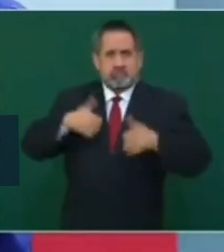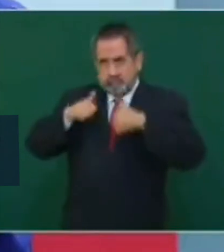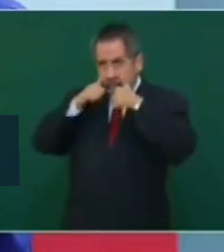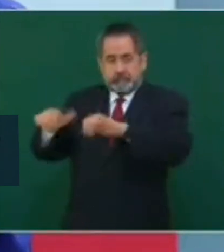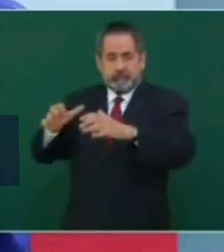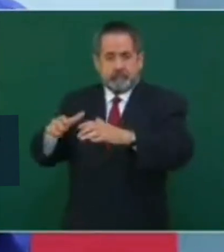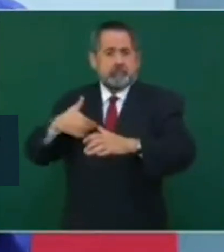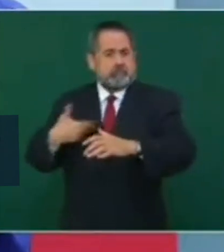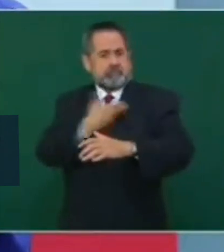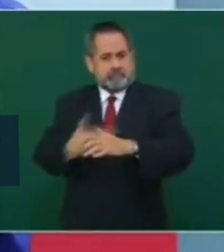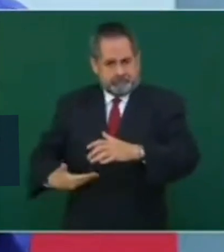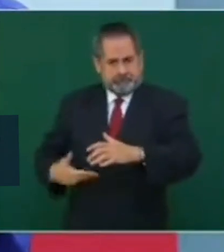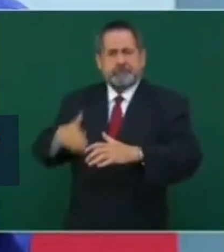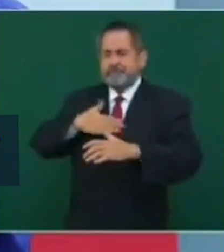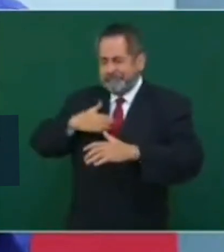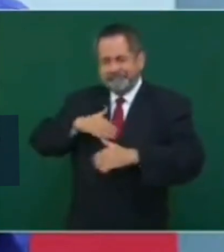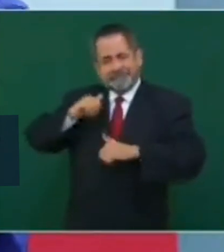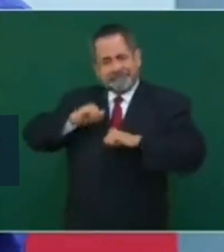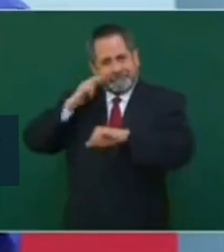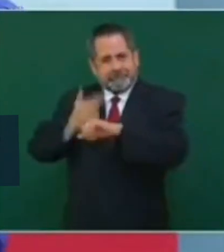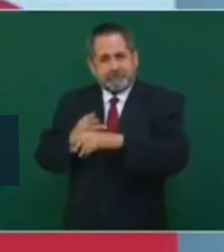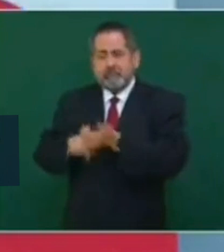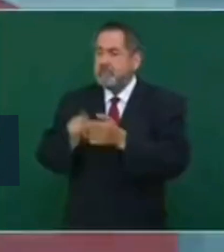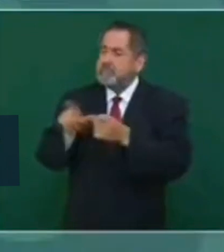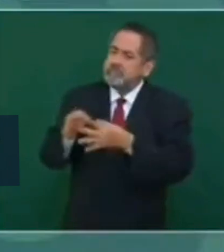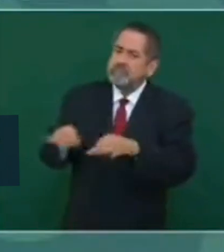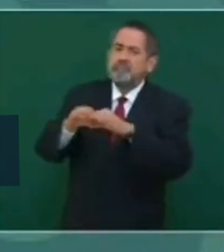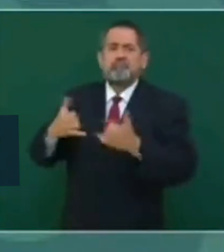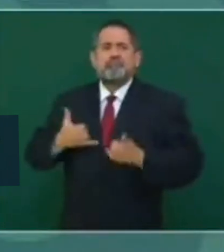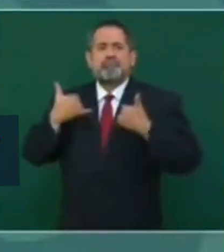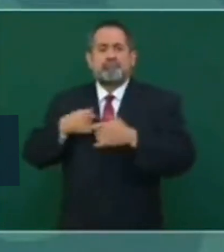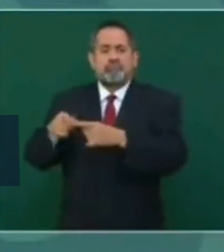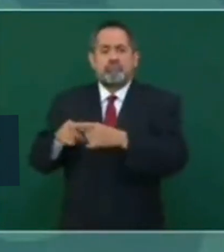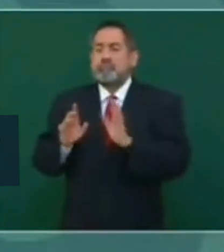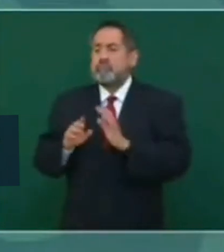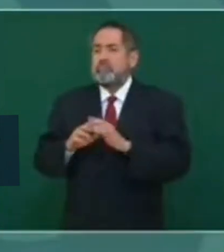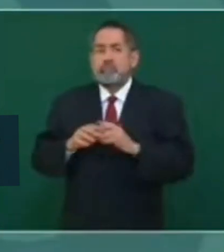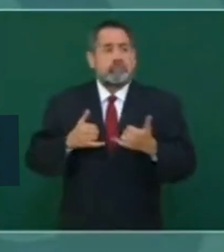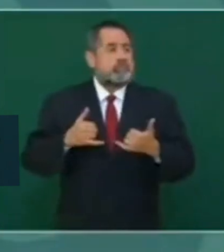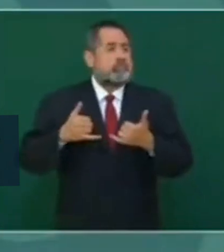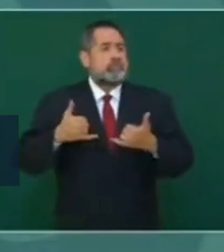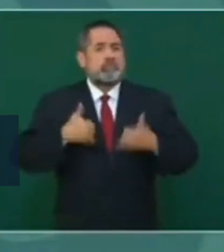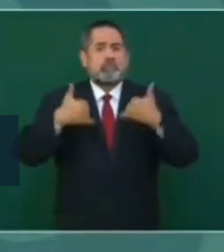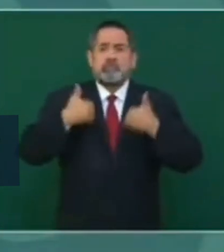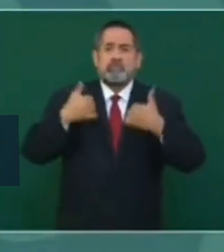como presidente no solo me importan los jóvenes de familias liberales